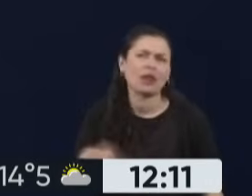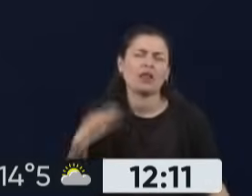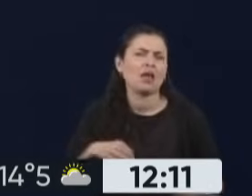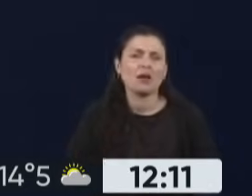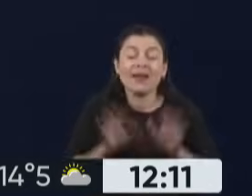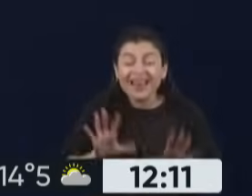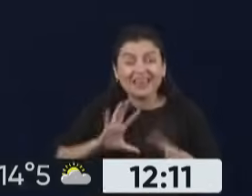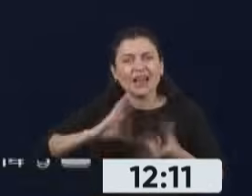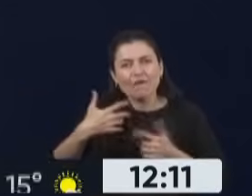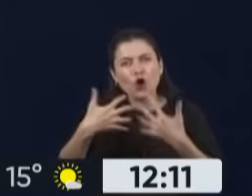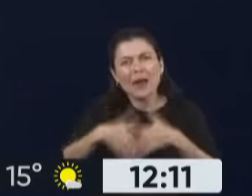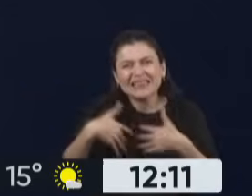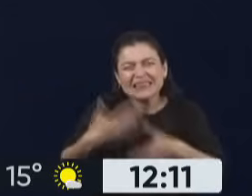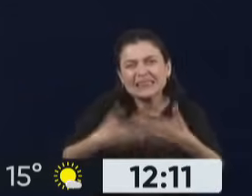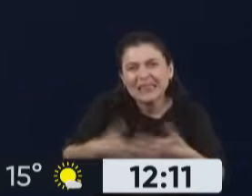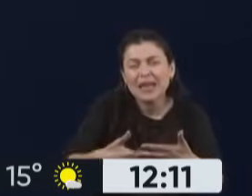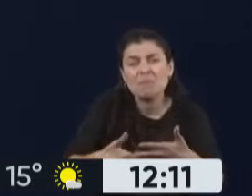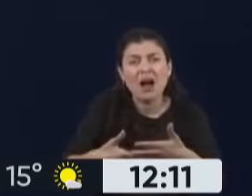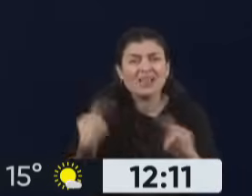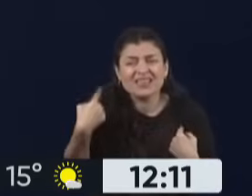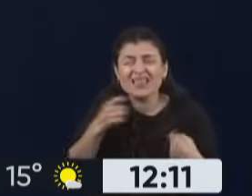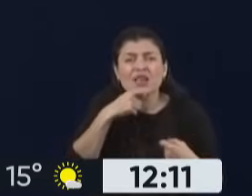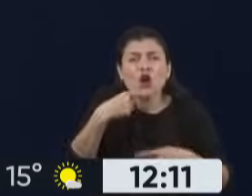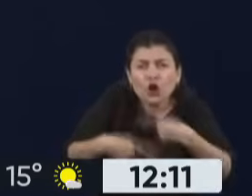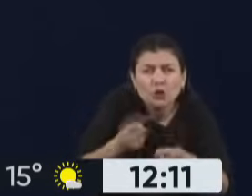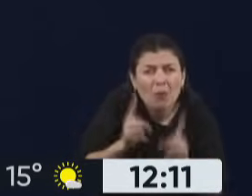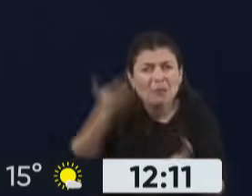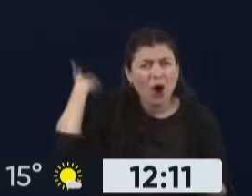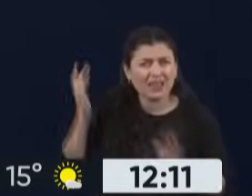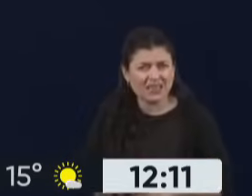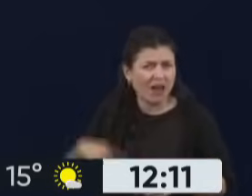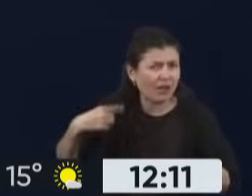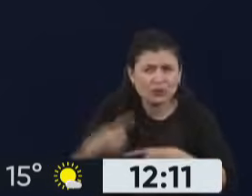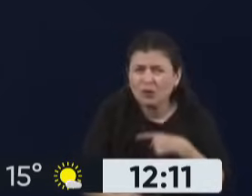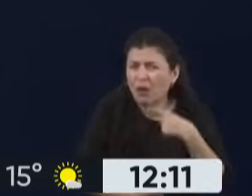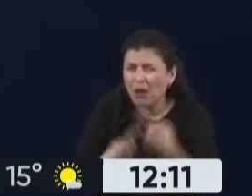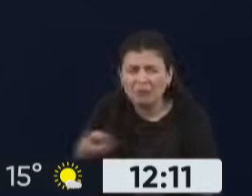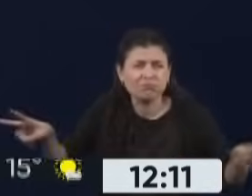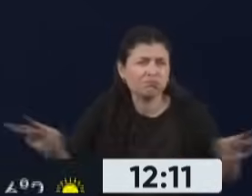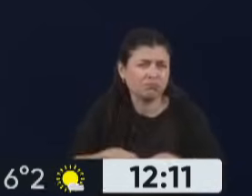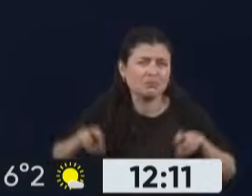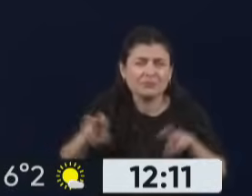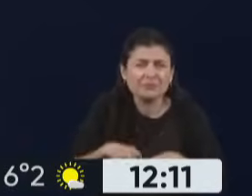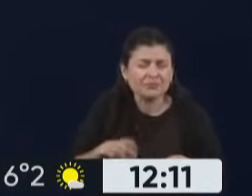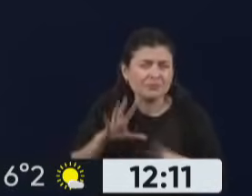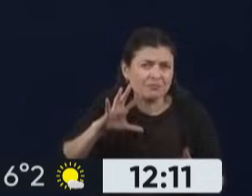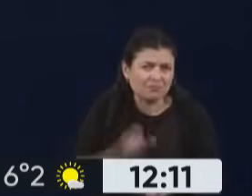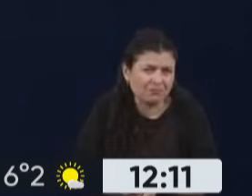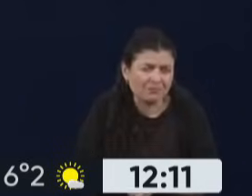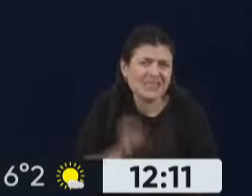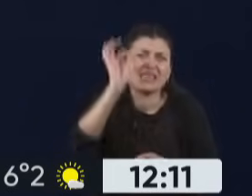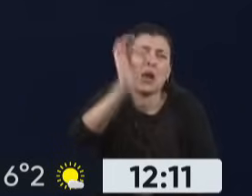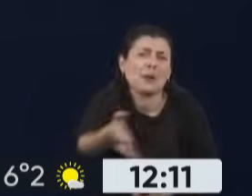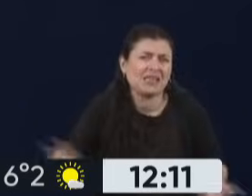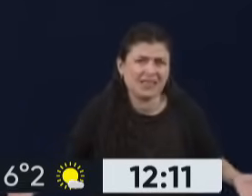de llevarnos a la peor crisis de nuestra historia, desde el punto de vista recaudatorio, ha probado ser